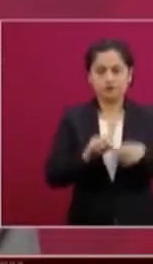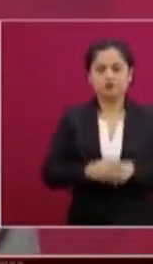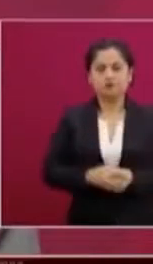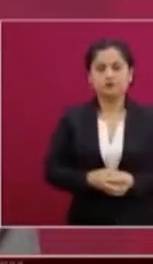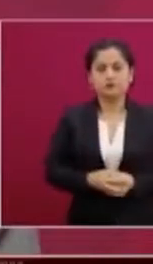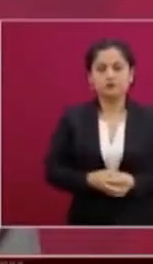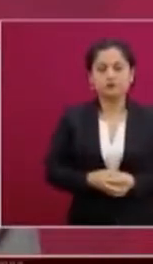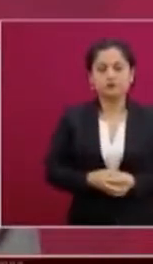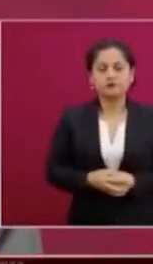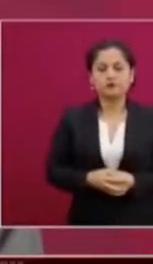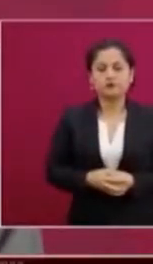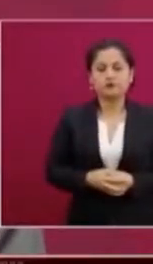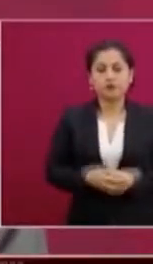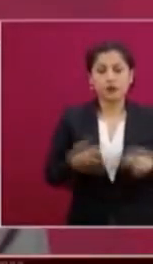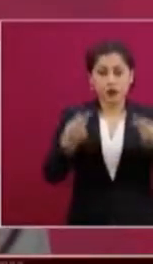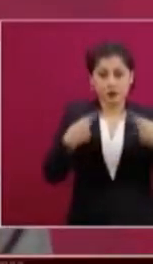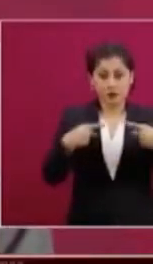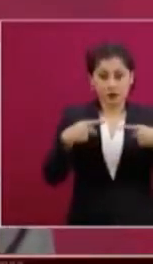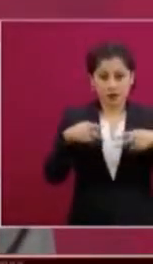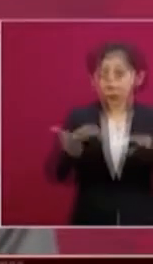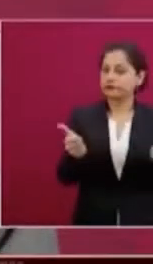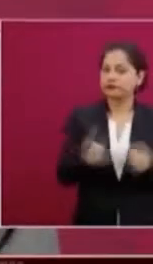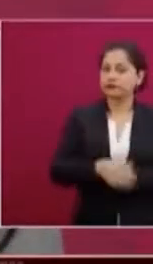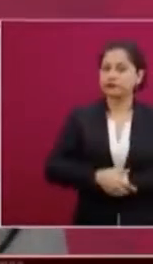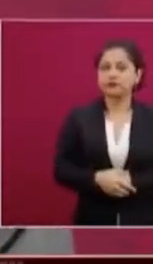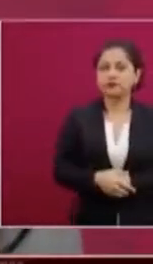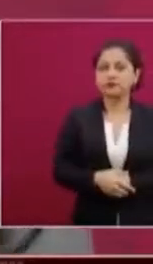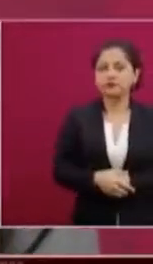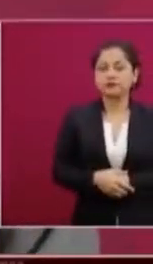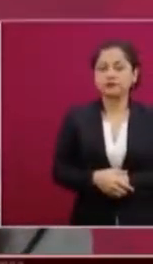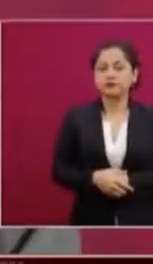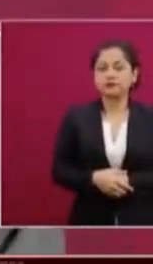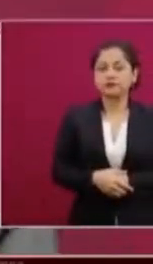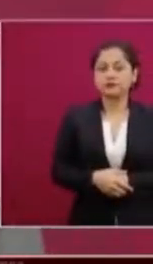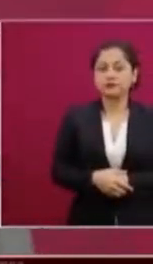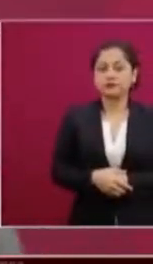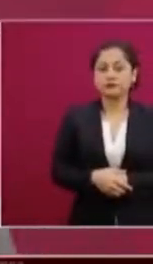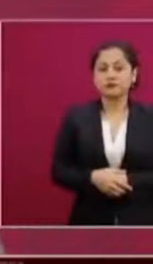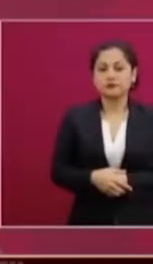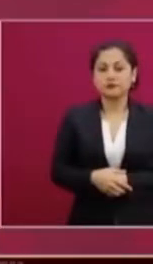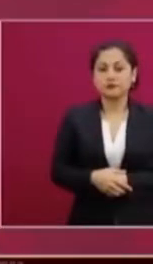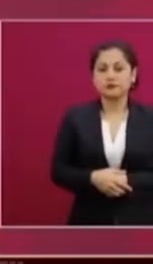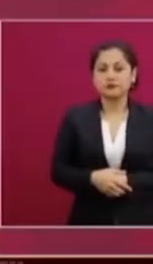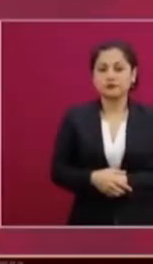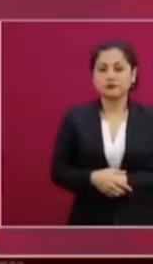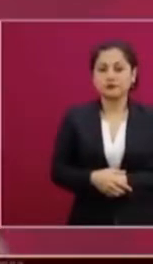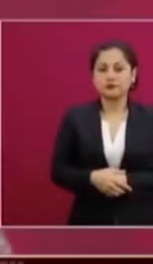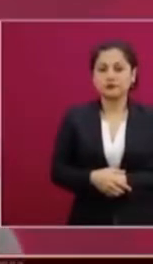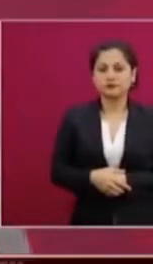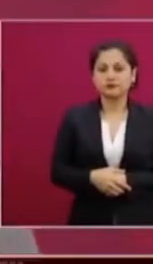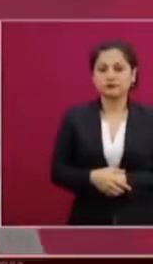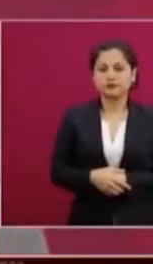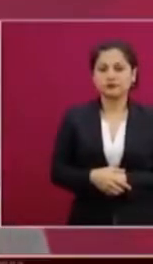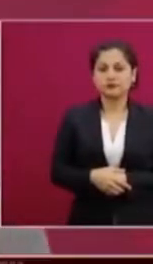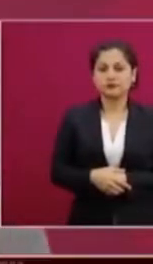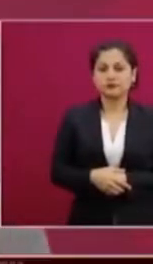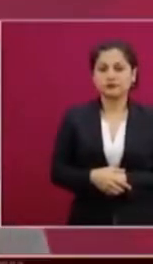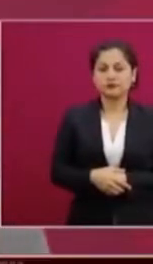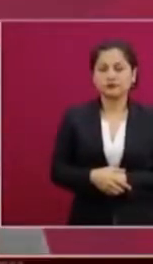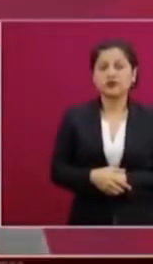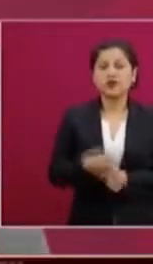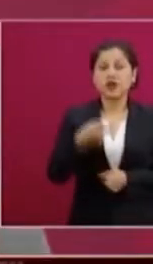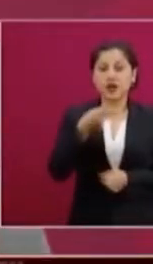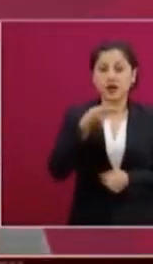sino simplemente una noción de participar en algo histórico y grandioso. Y es que ella decía que